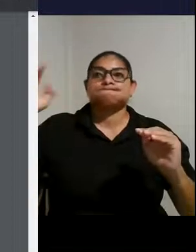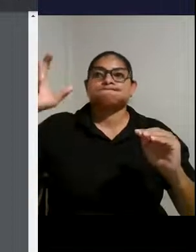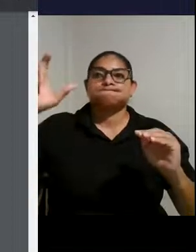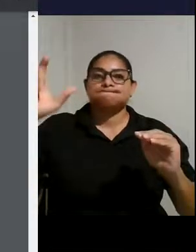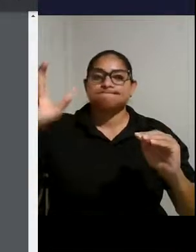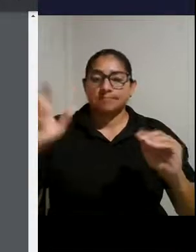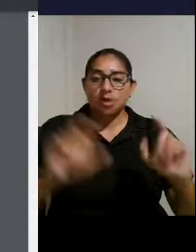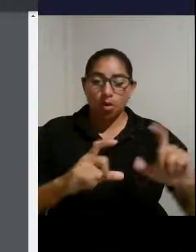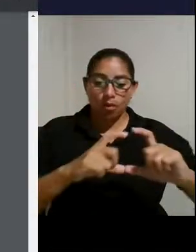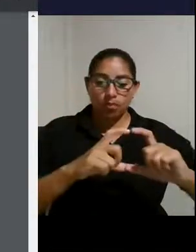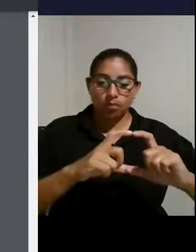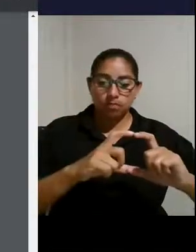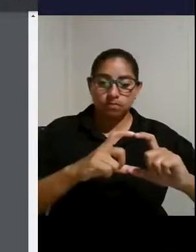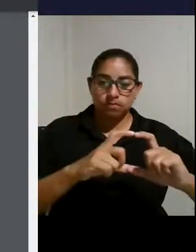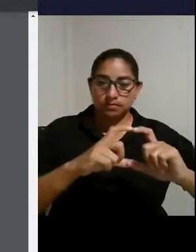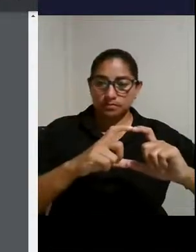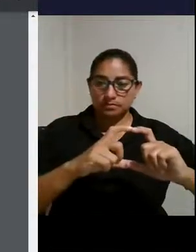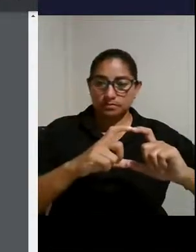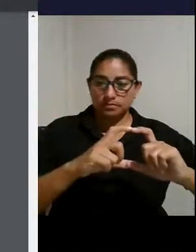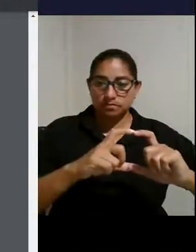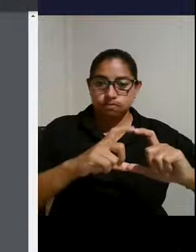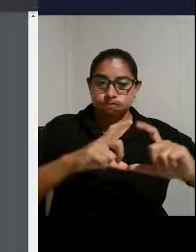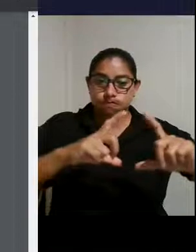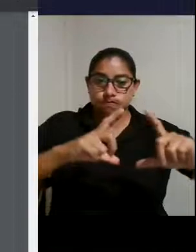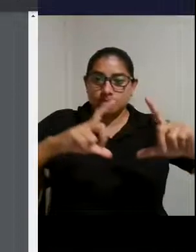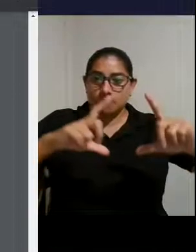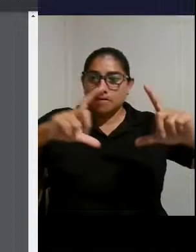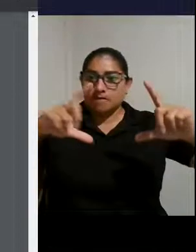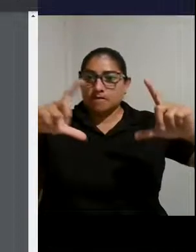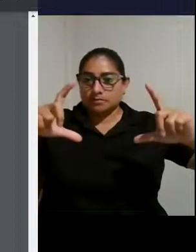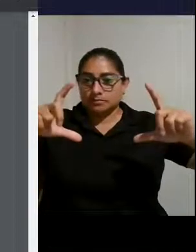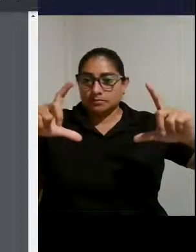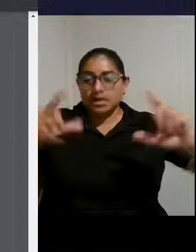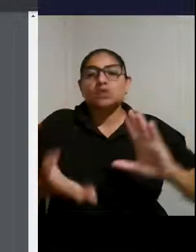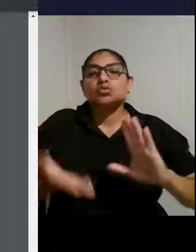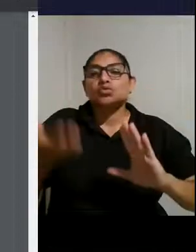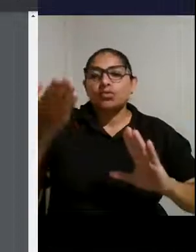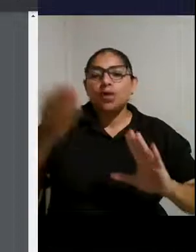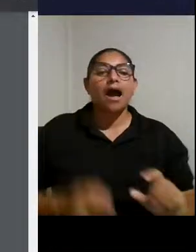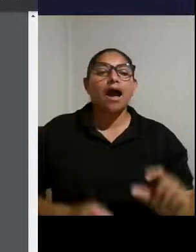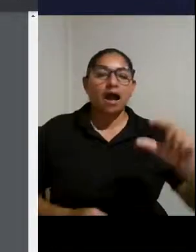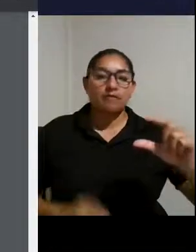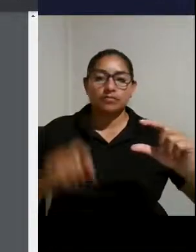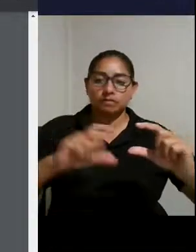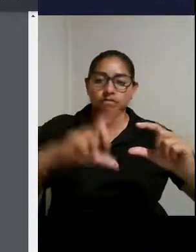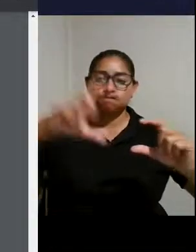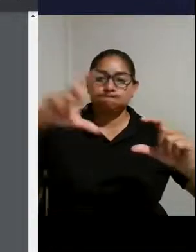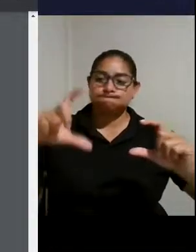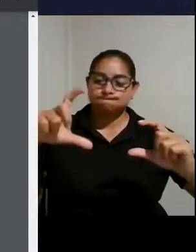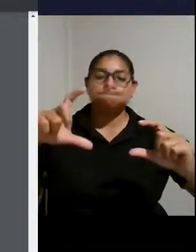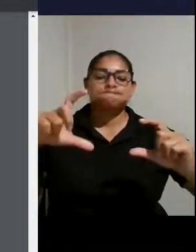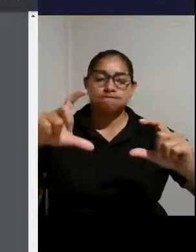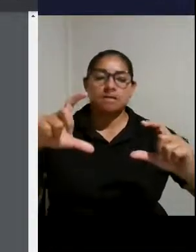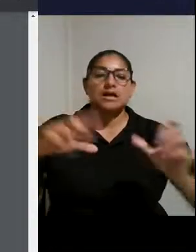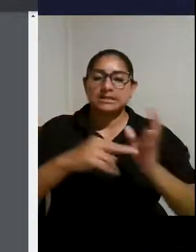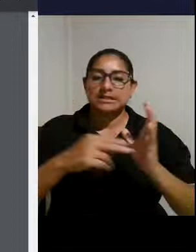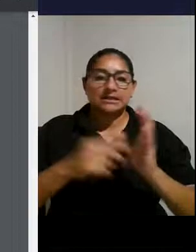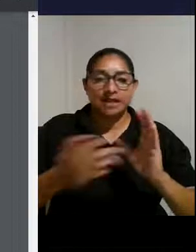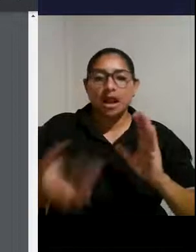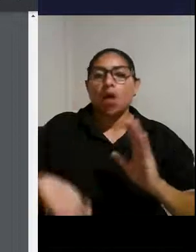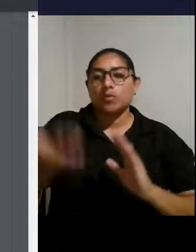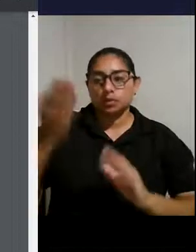Observen que hubo un incremento. ¿Por qué? Porque estamos pasando, digamos, de abajo hasta más arriba,